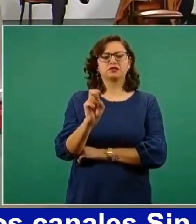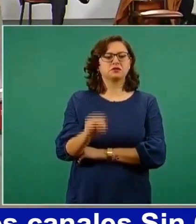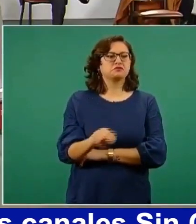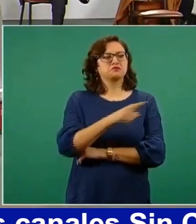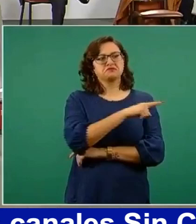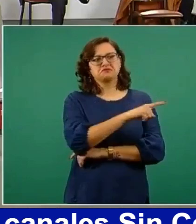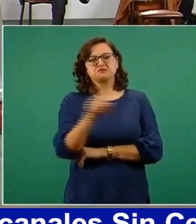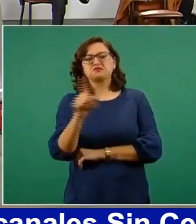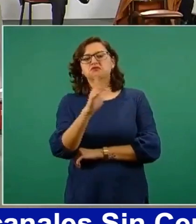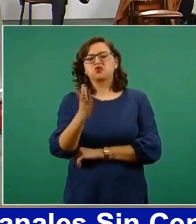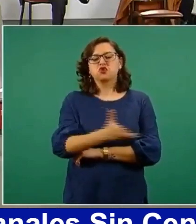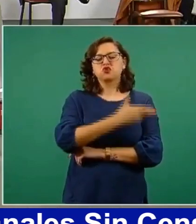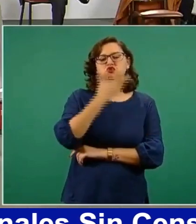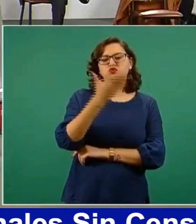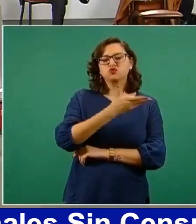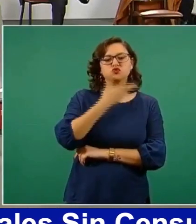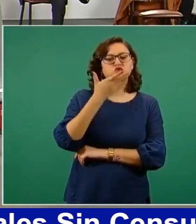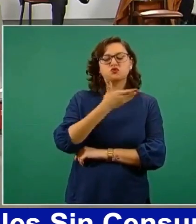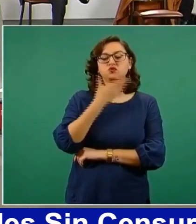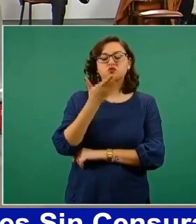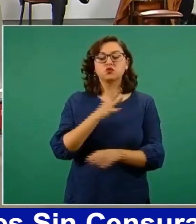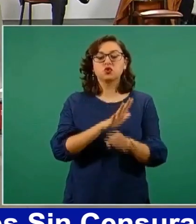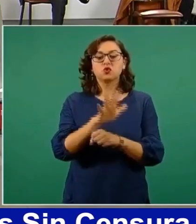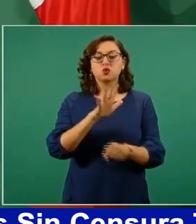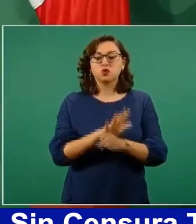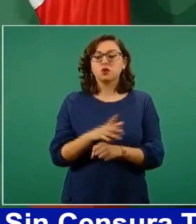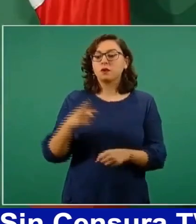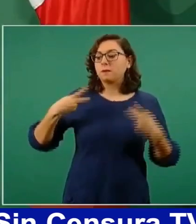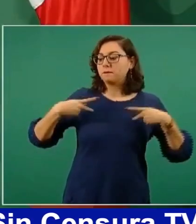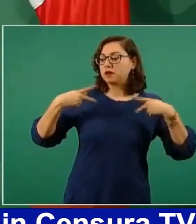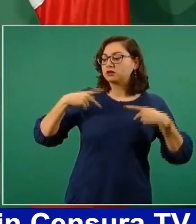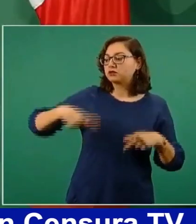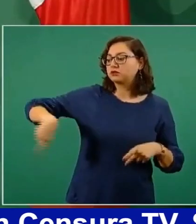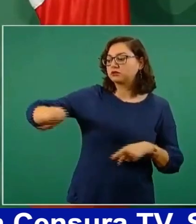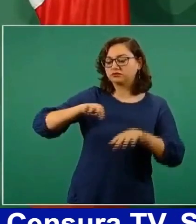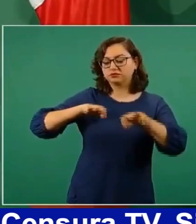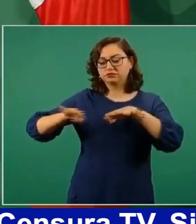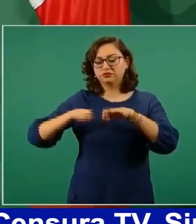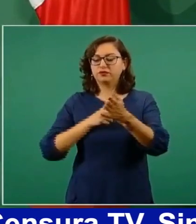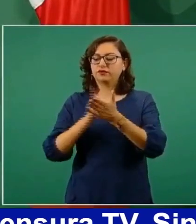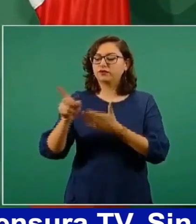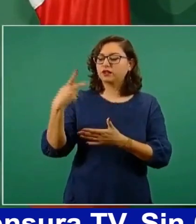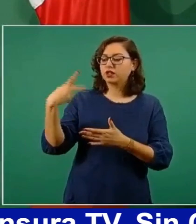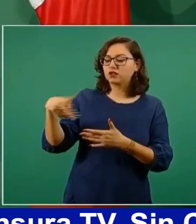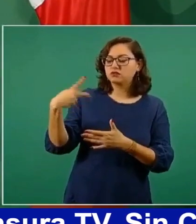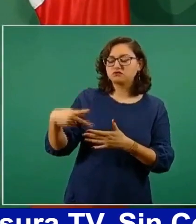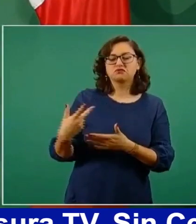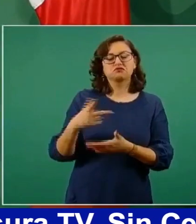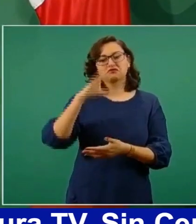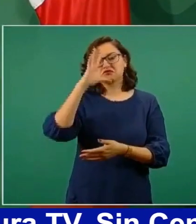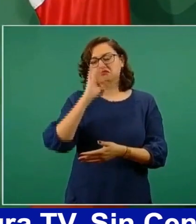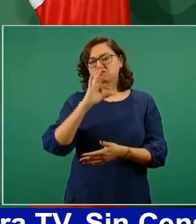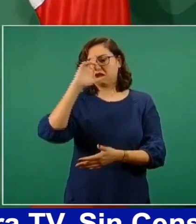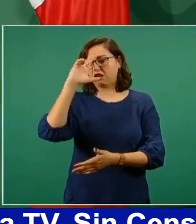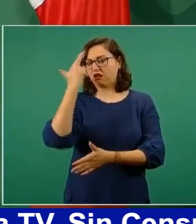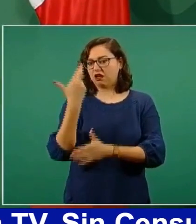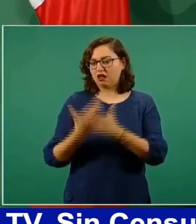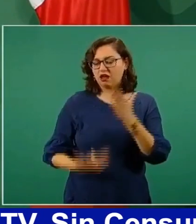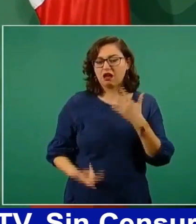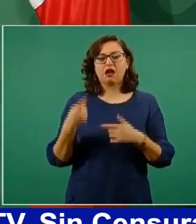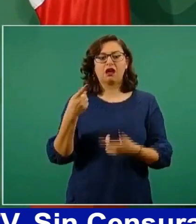la tarea de detectar la subcontratación abusiva y encontramos este modus operandi en el cual